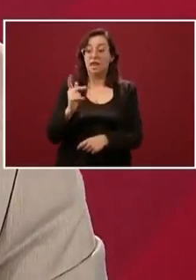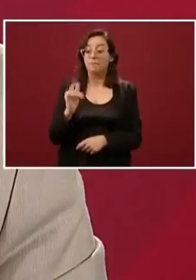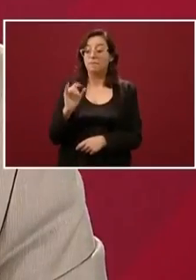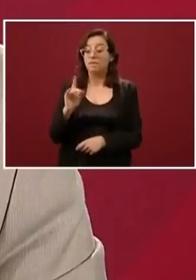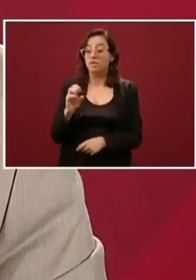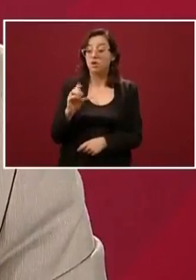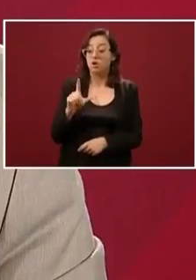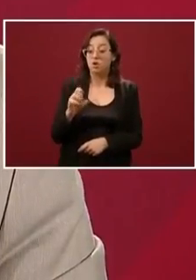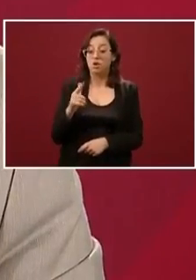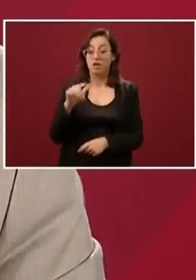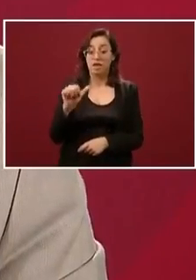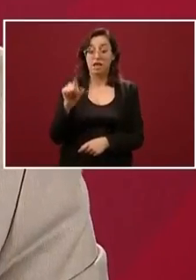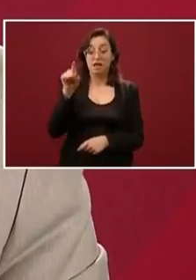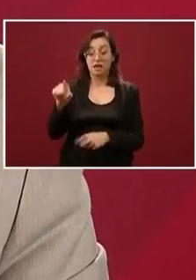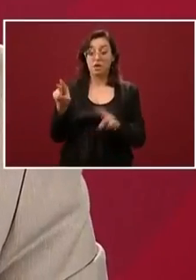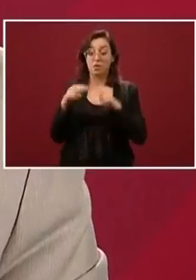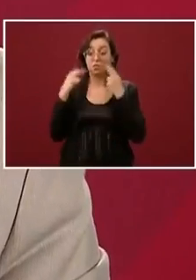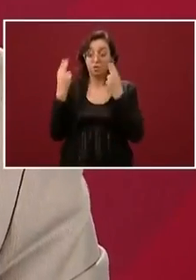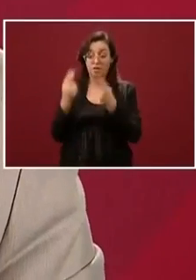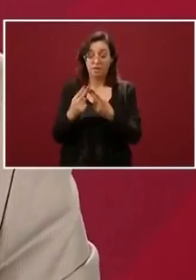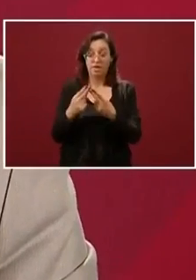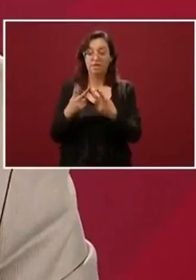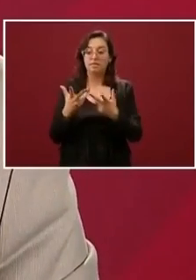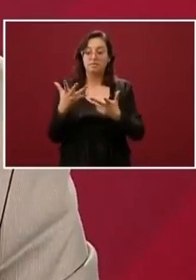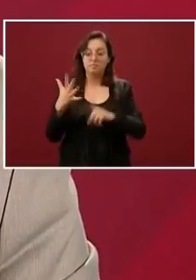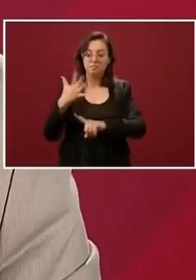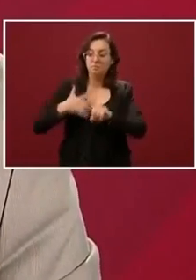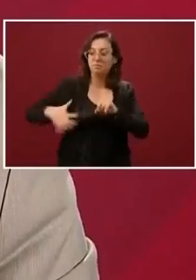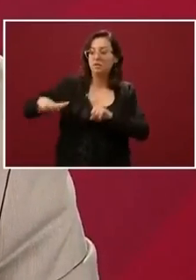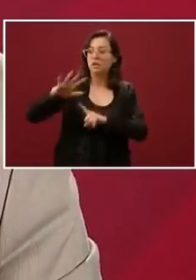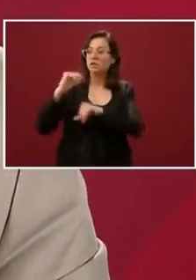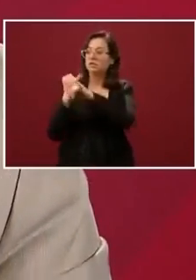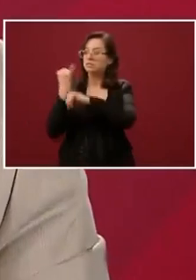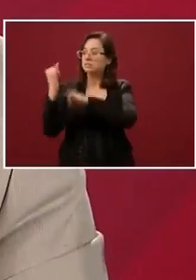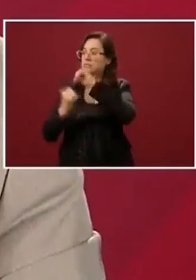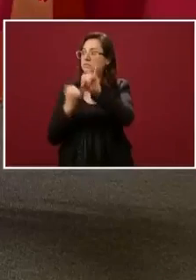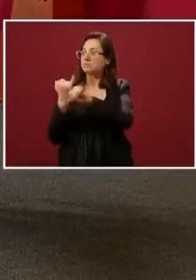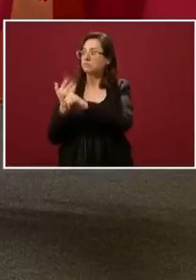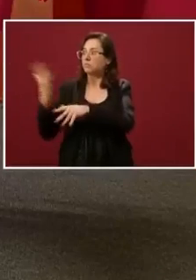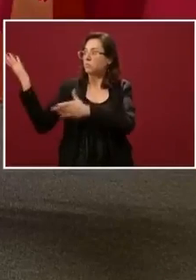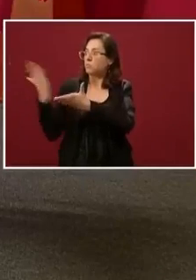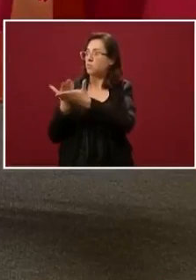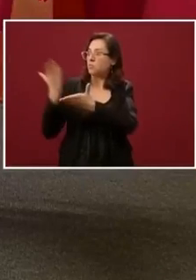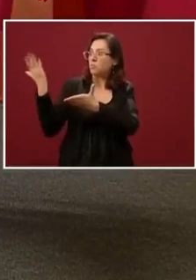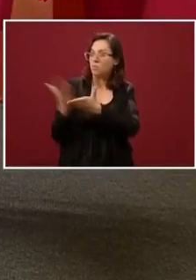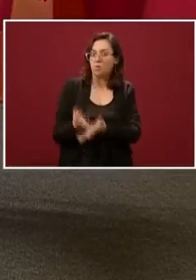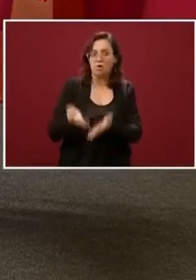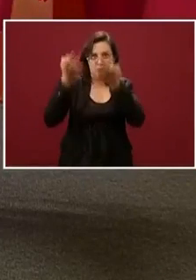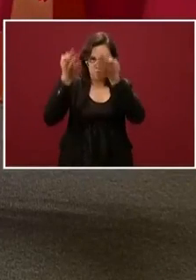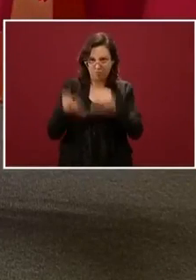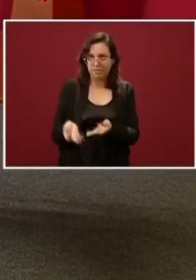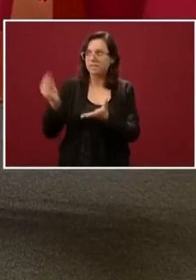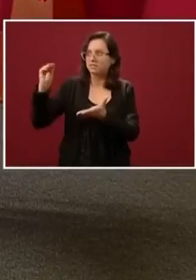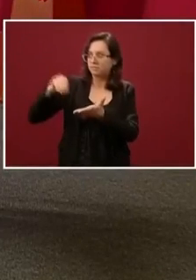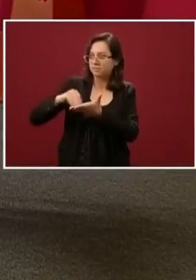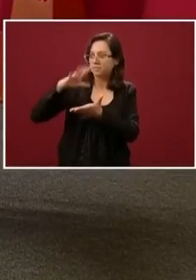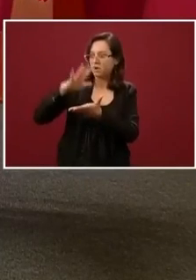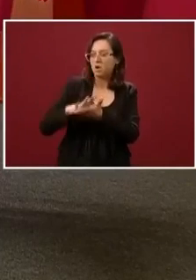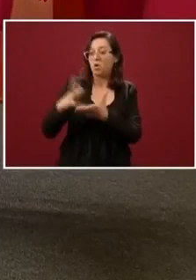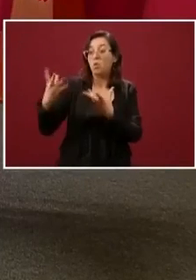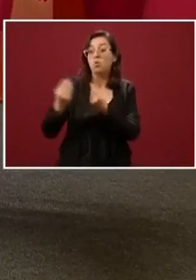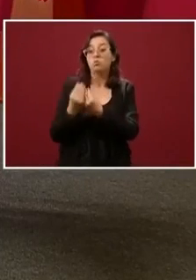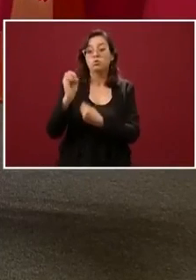La Unidad de Inteligencia Epidemiológica y Sanitaria prepara el panorama internacional, dado quien es quien tiene las fuentes oficiales con la Organización Mundial